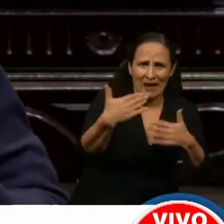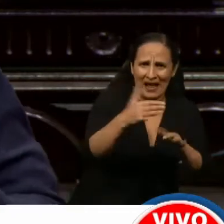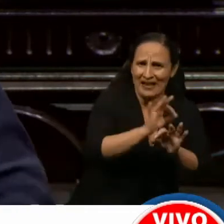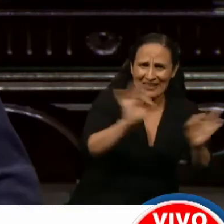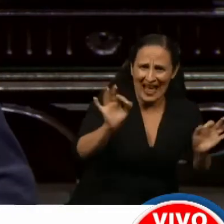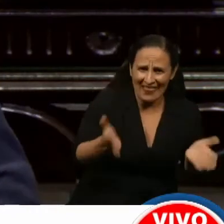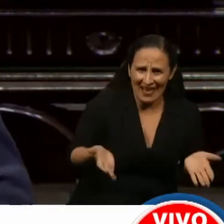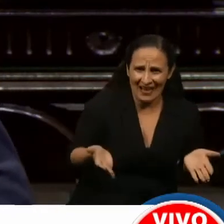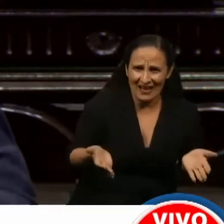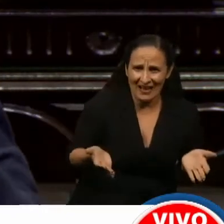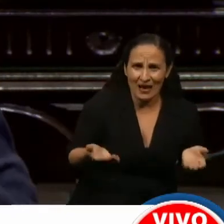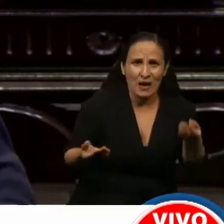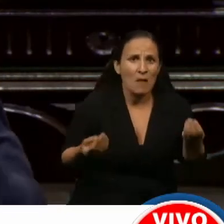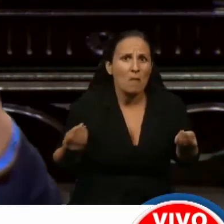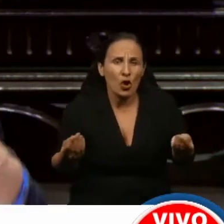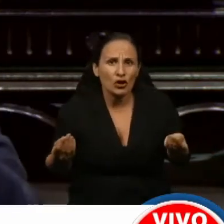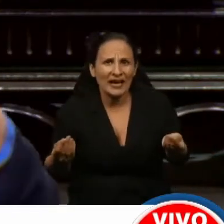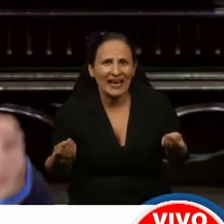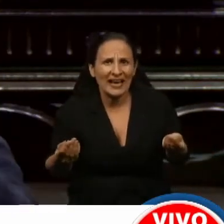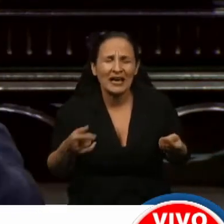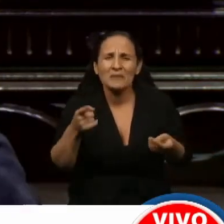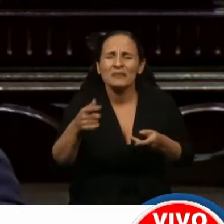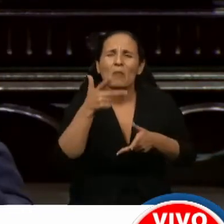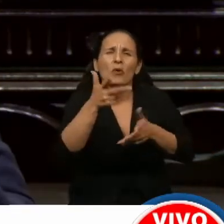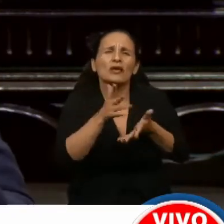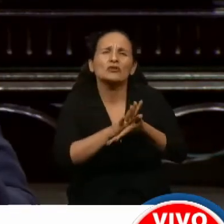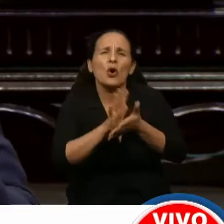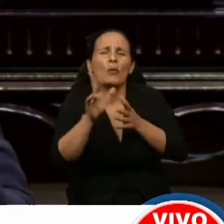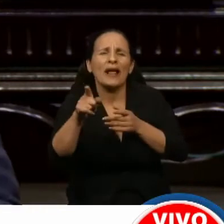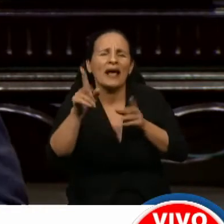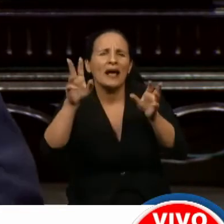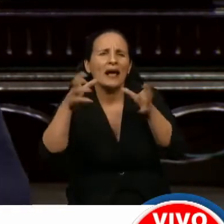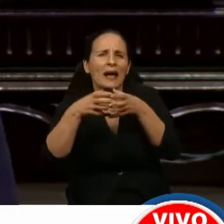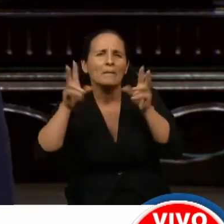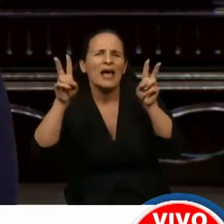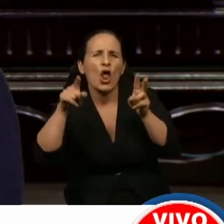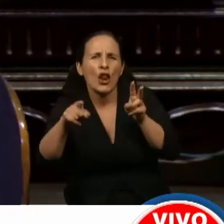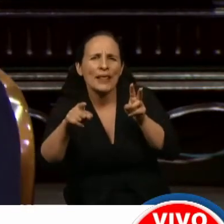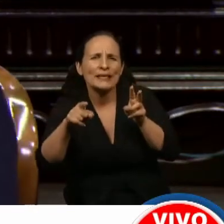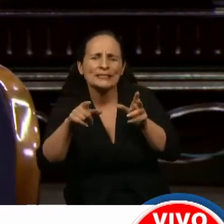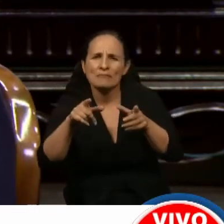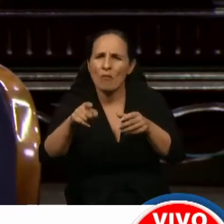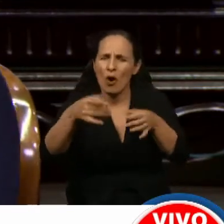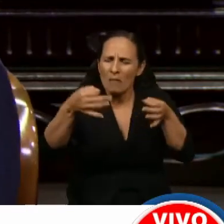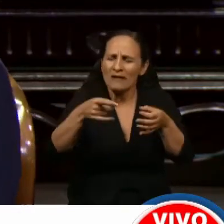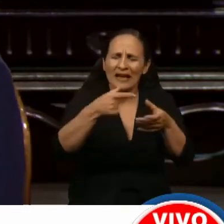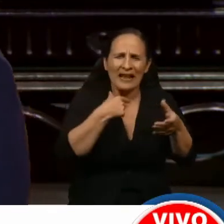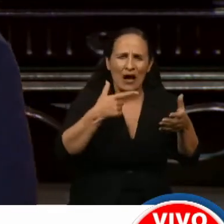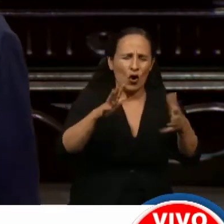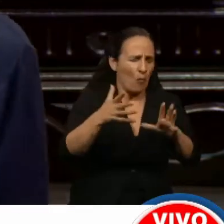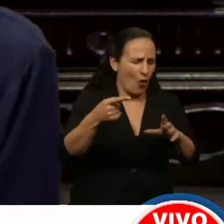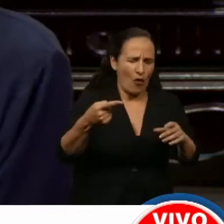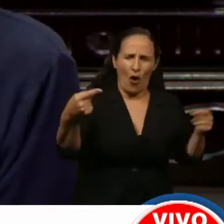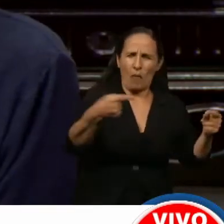pasó, porque había una cuestión de que alguien hablaba de un peronismo racional. Querían construir una oposición en una